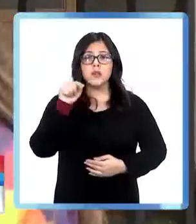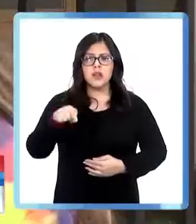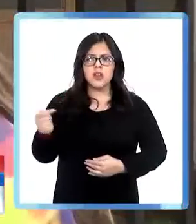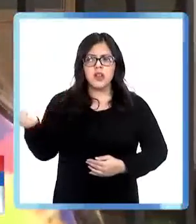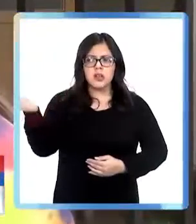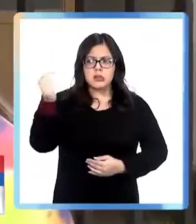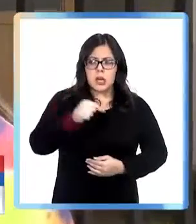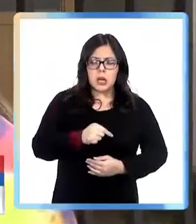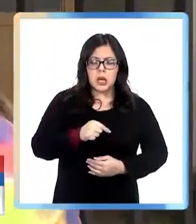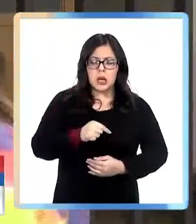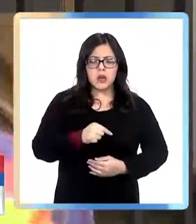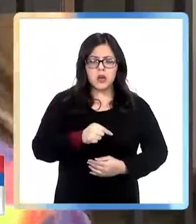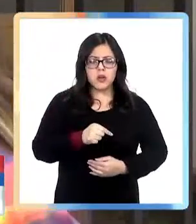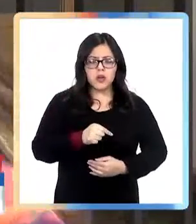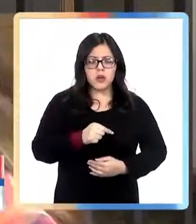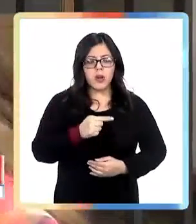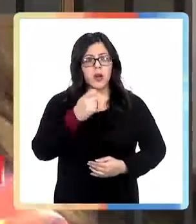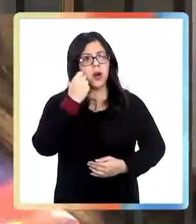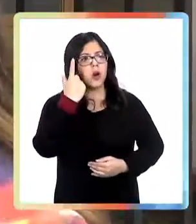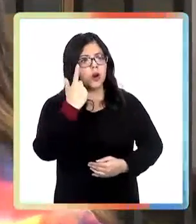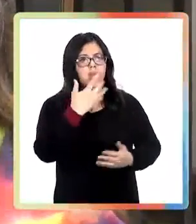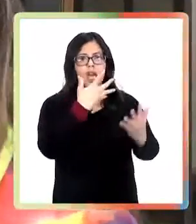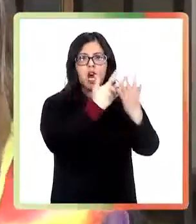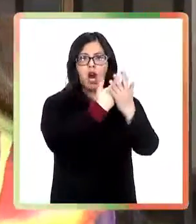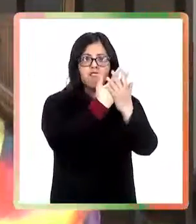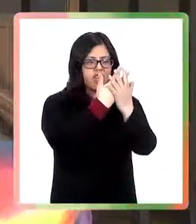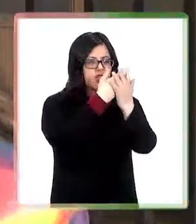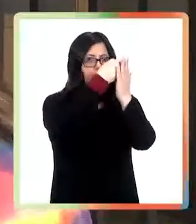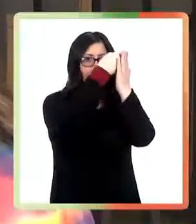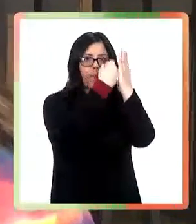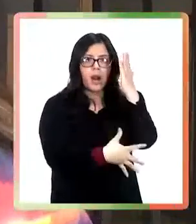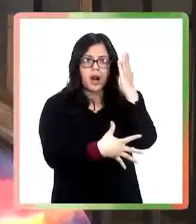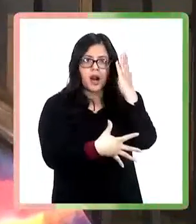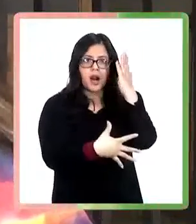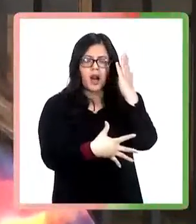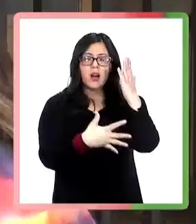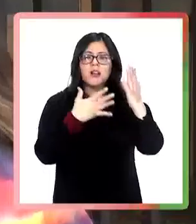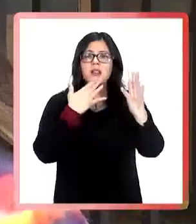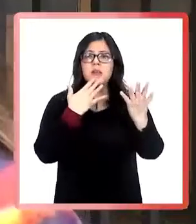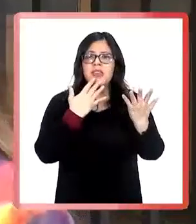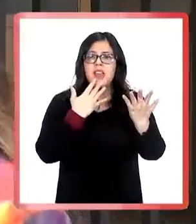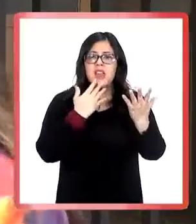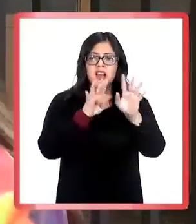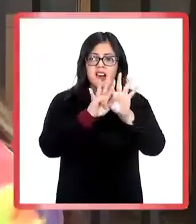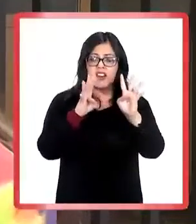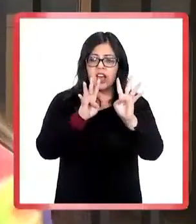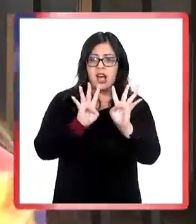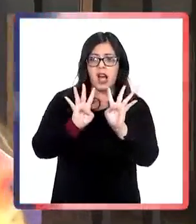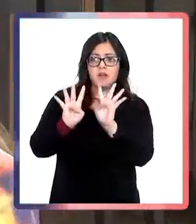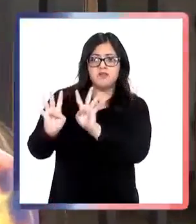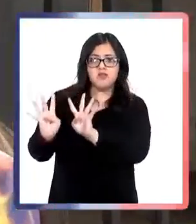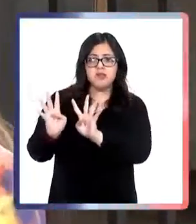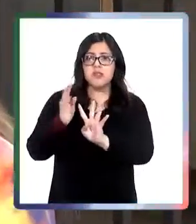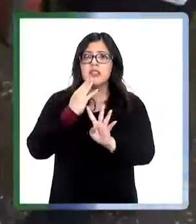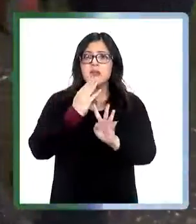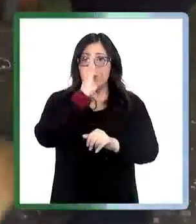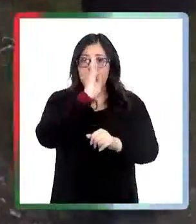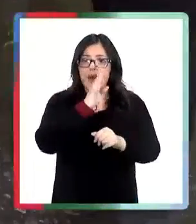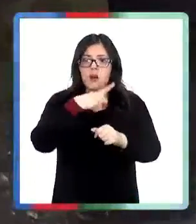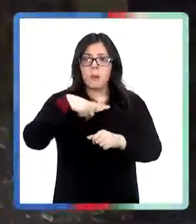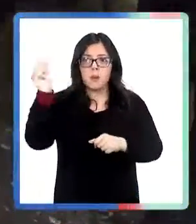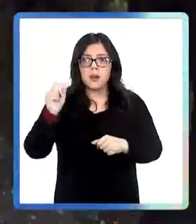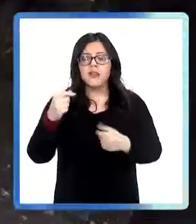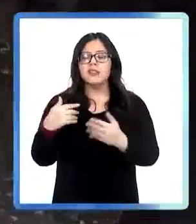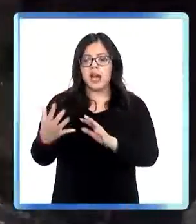llegar me entero que se habían roto los vidrios, se había desplazado la reja y mi perrita se había arrancado. La